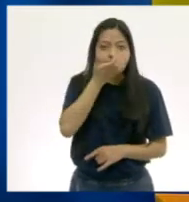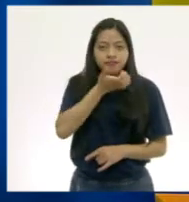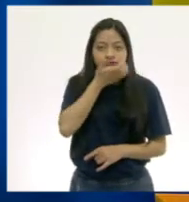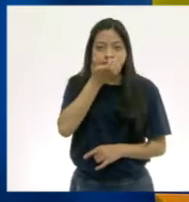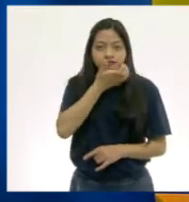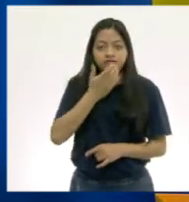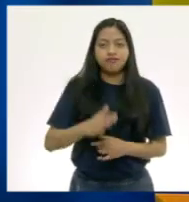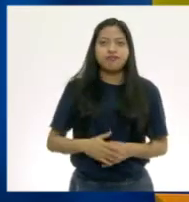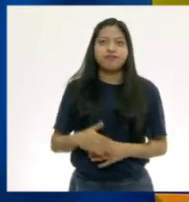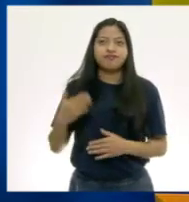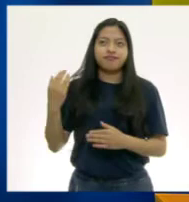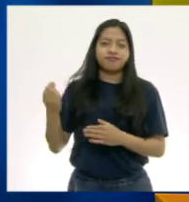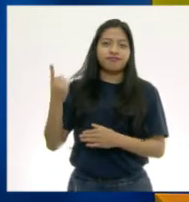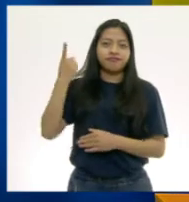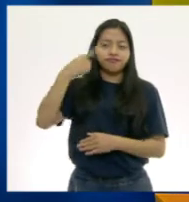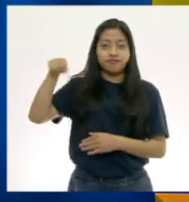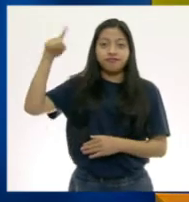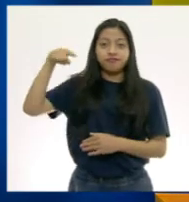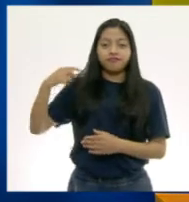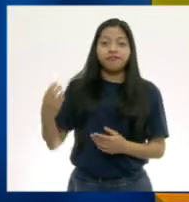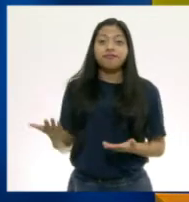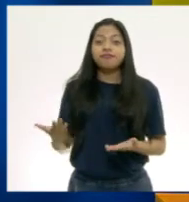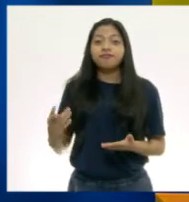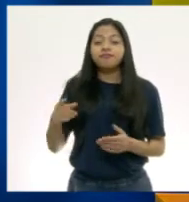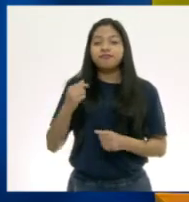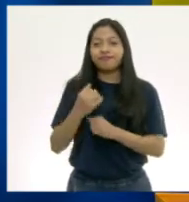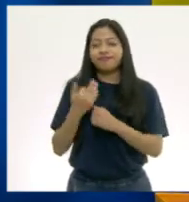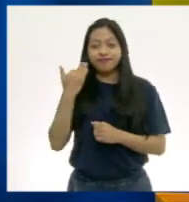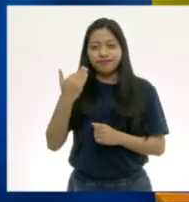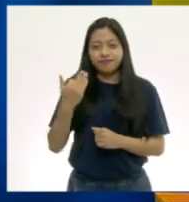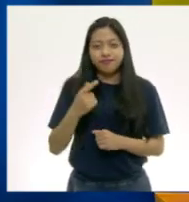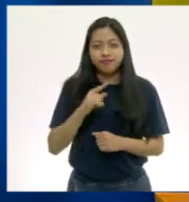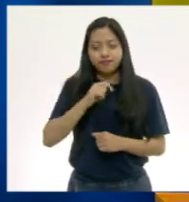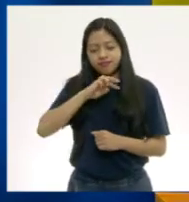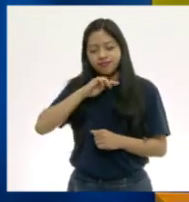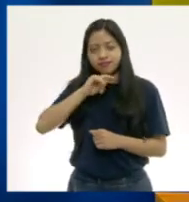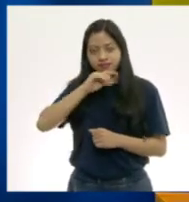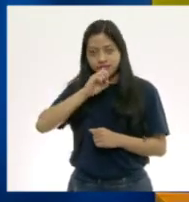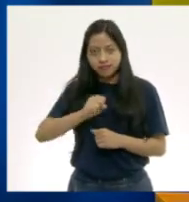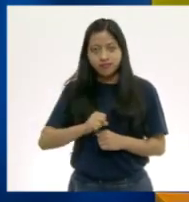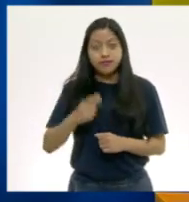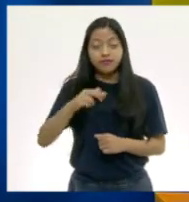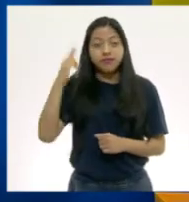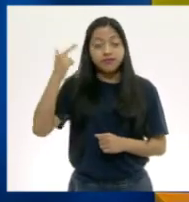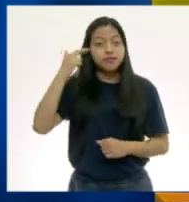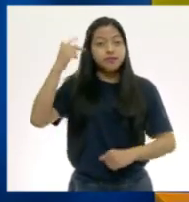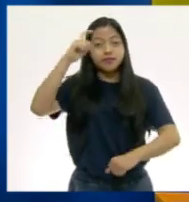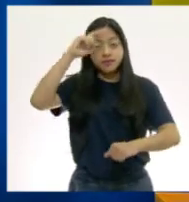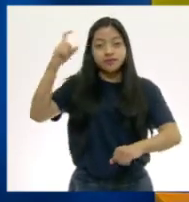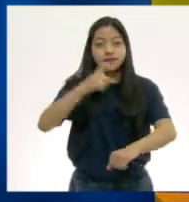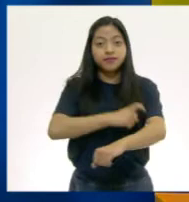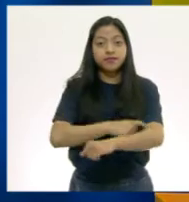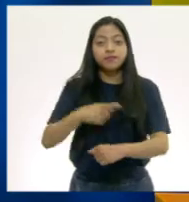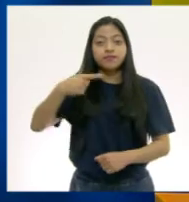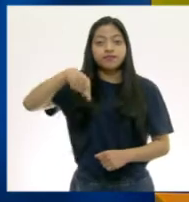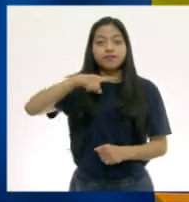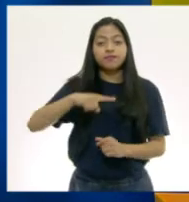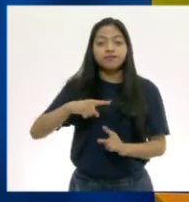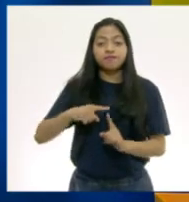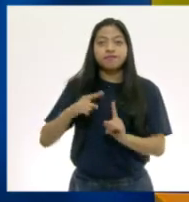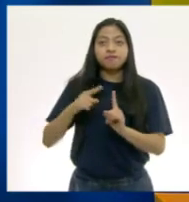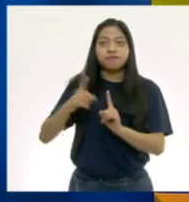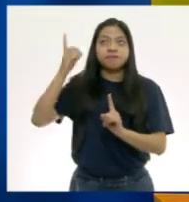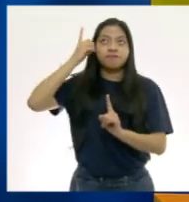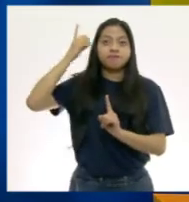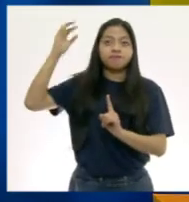aparecieron en los tiempos míticos sobre el trono de Egipto. Así entendido, el faraón era un representante de los dioses y de